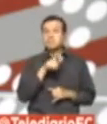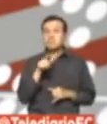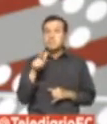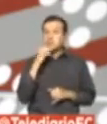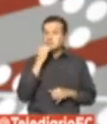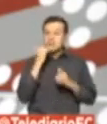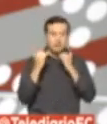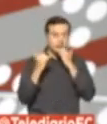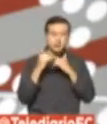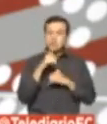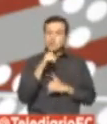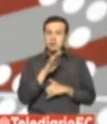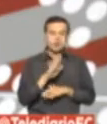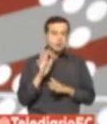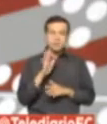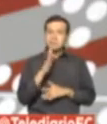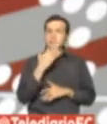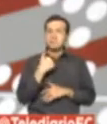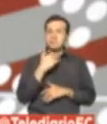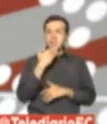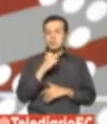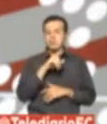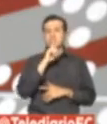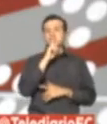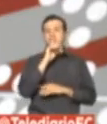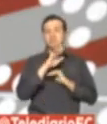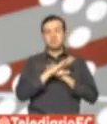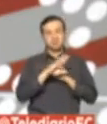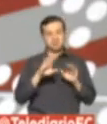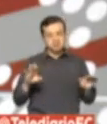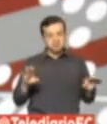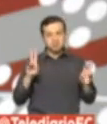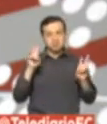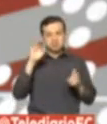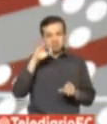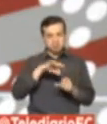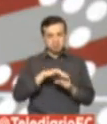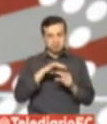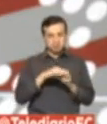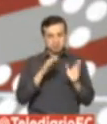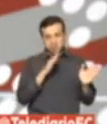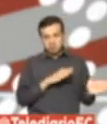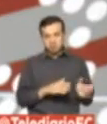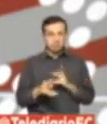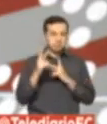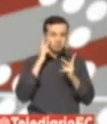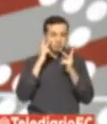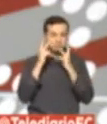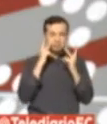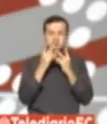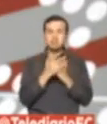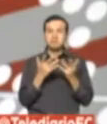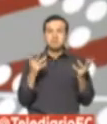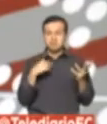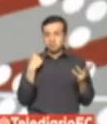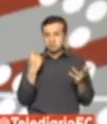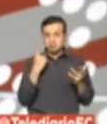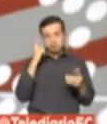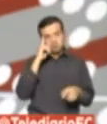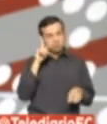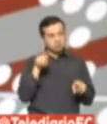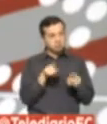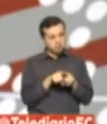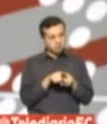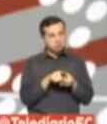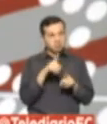y desleales? Yo prefiero omitir aquello. En las votaciones se observa cómo nosotros